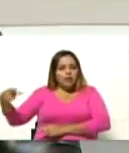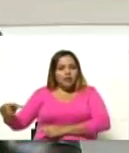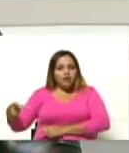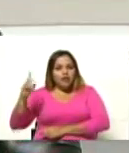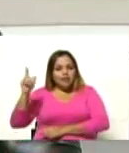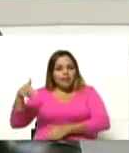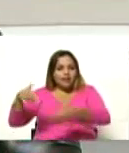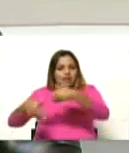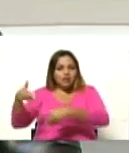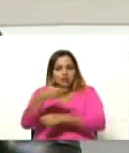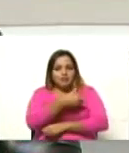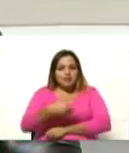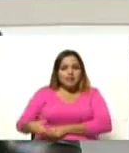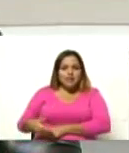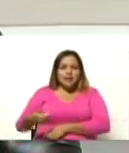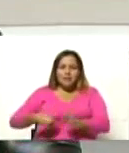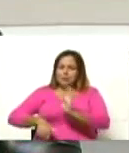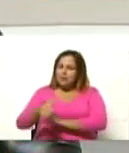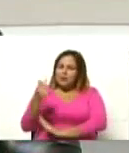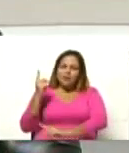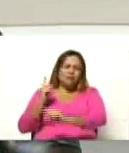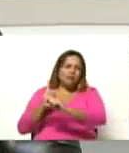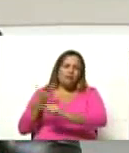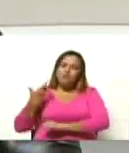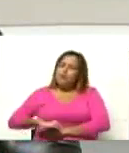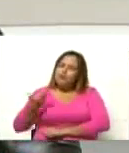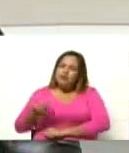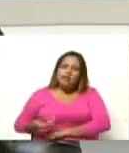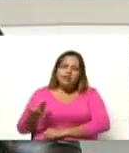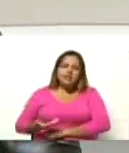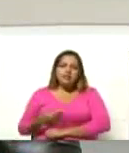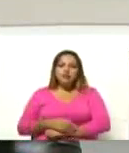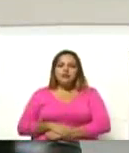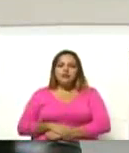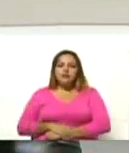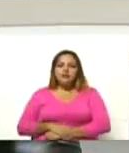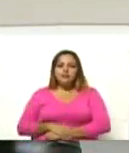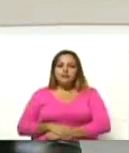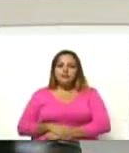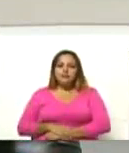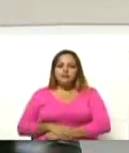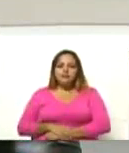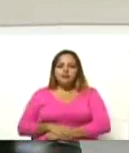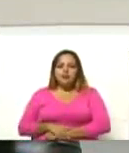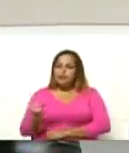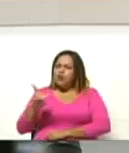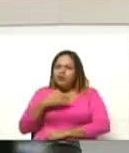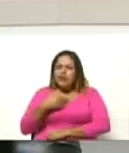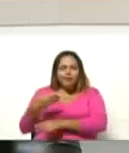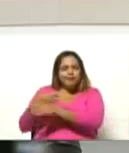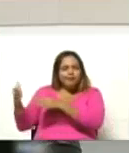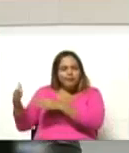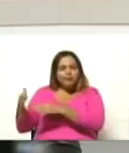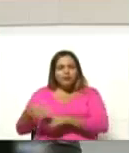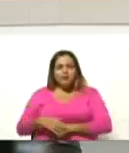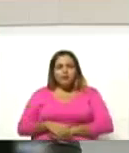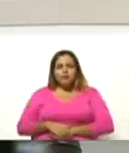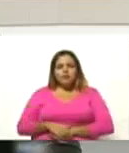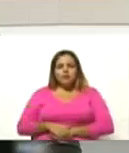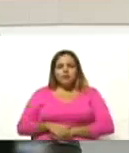presidenciales creo que tiene una importancia muy relevante, que no quisiera que se vaya a quedar por fuera del programa